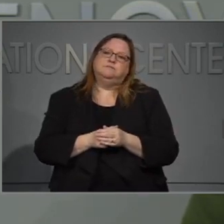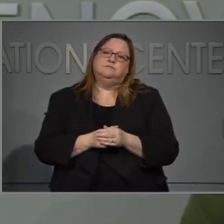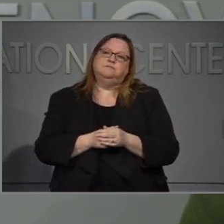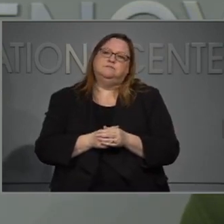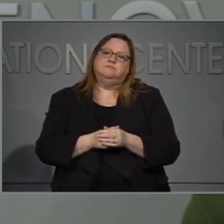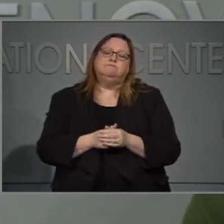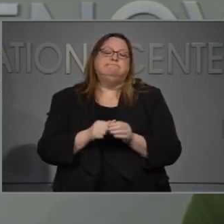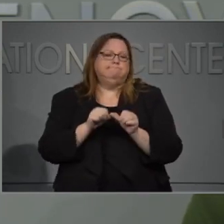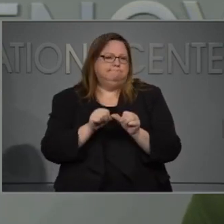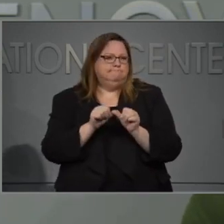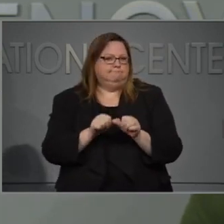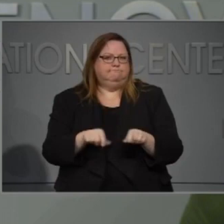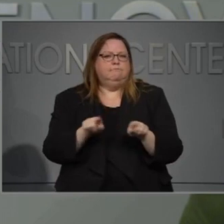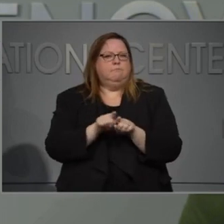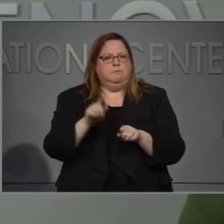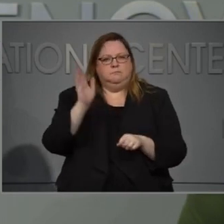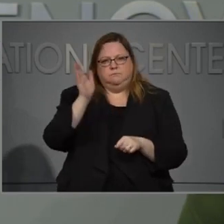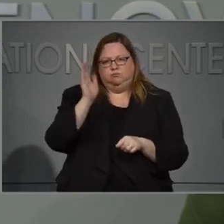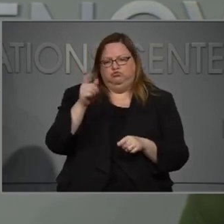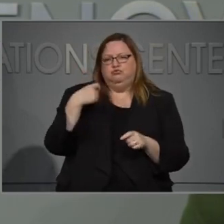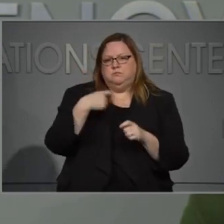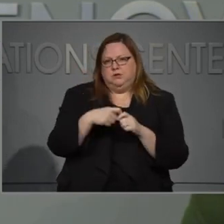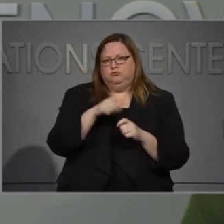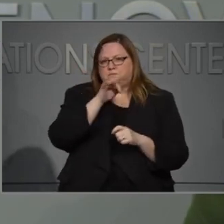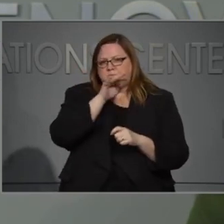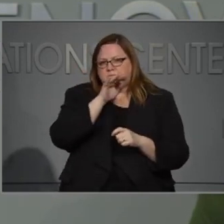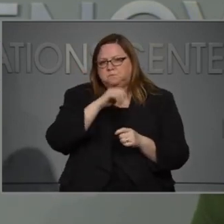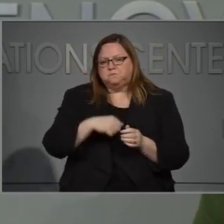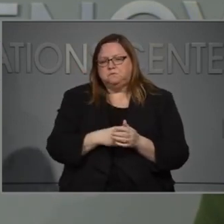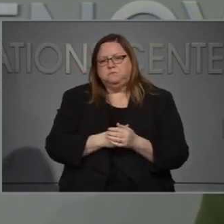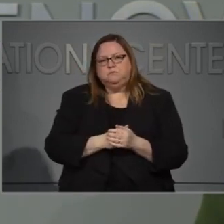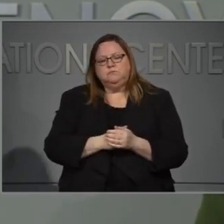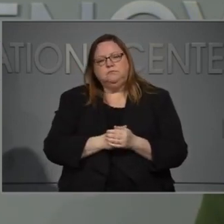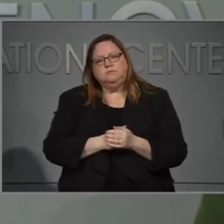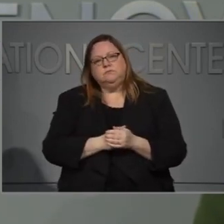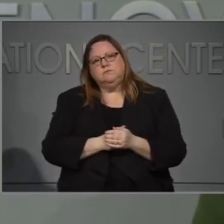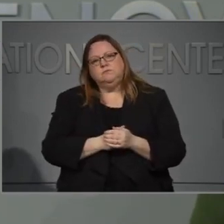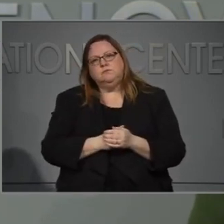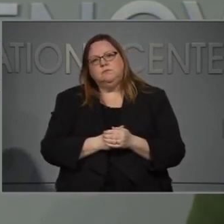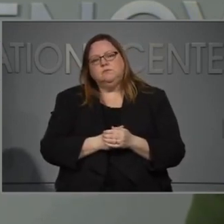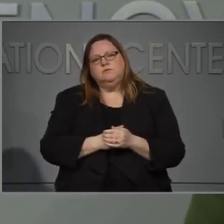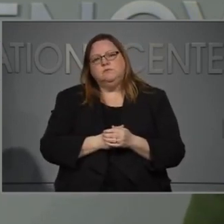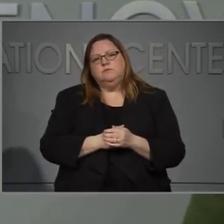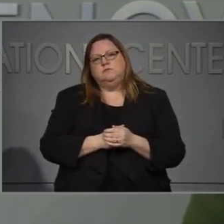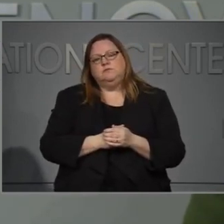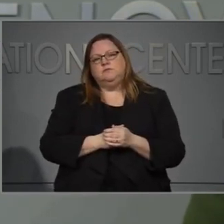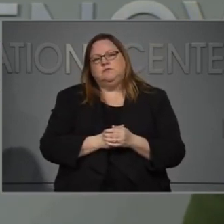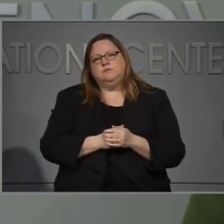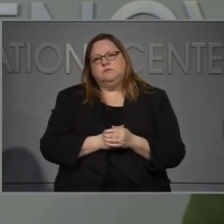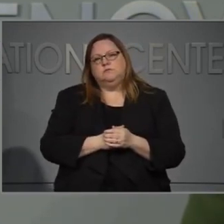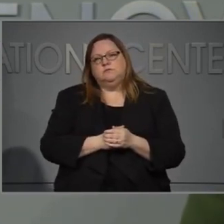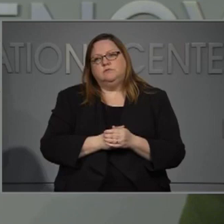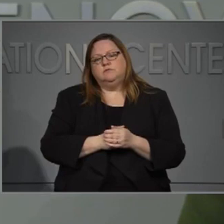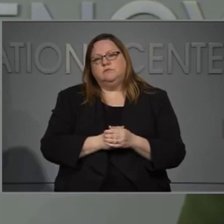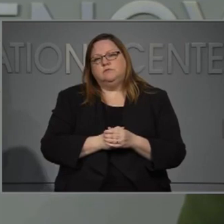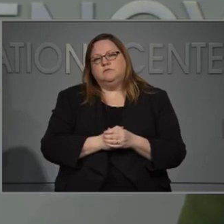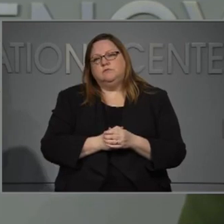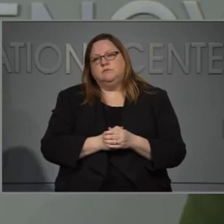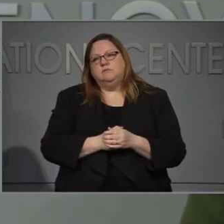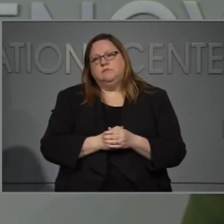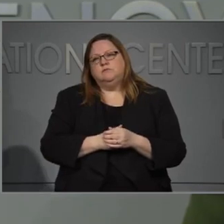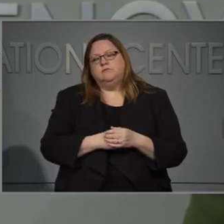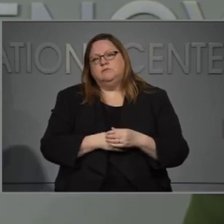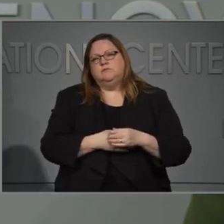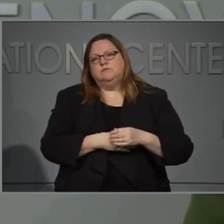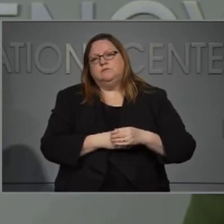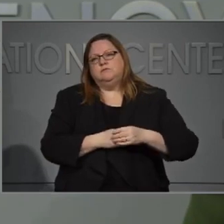frecuencia, ya sea con agua y jabón durante 20 segundos o con un desinfectante para manos que contenga al menos 60% de